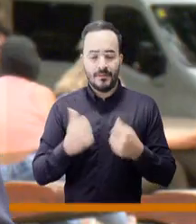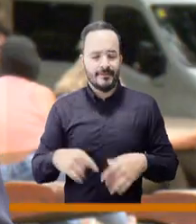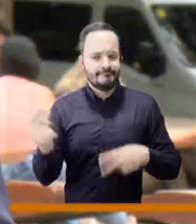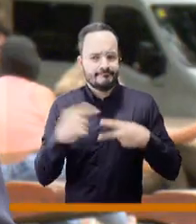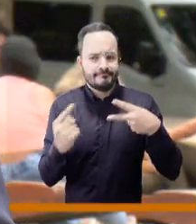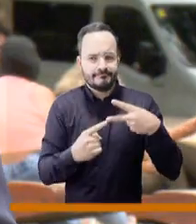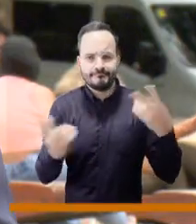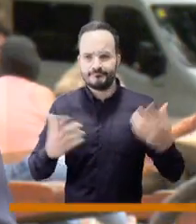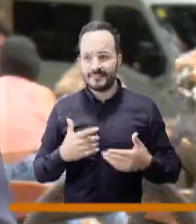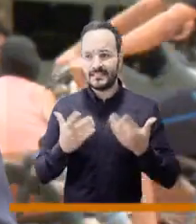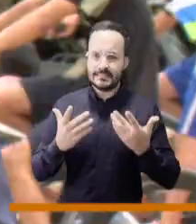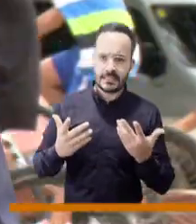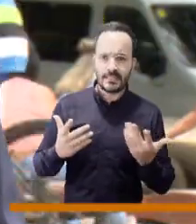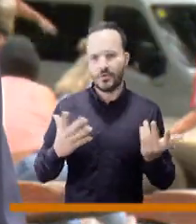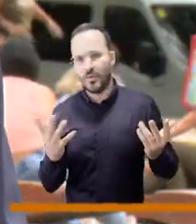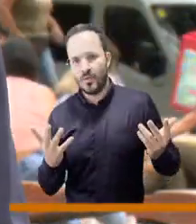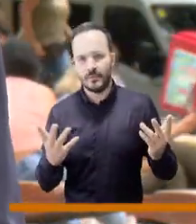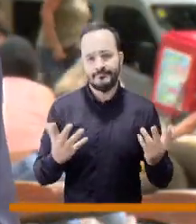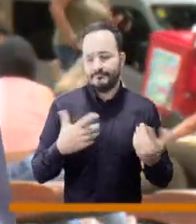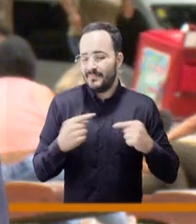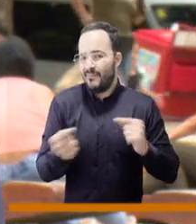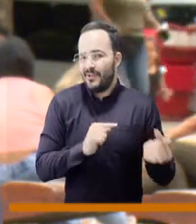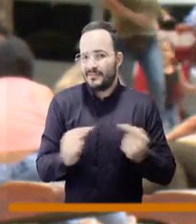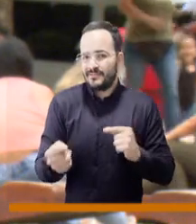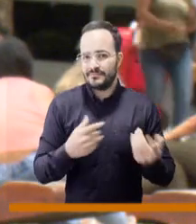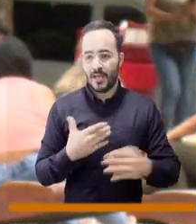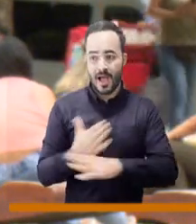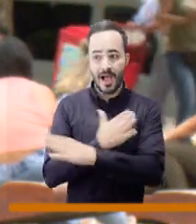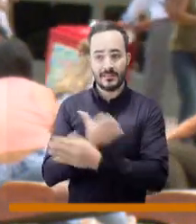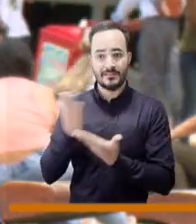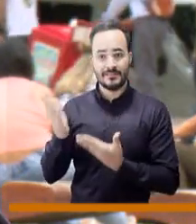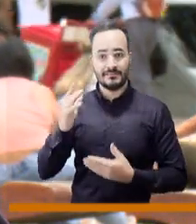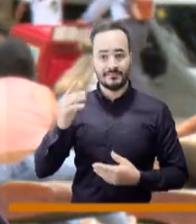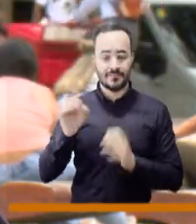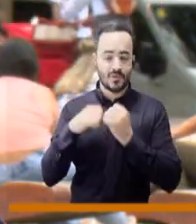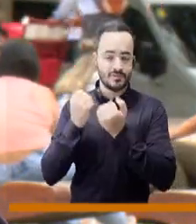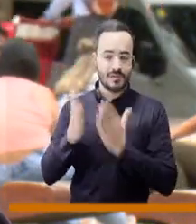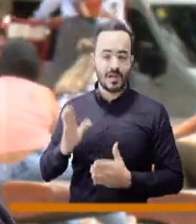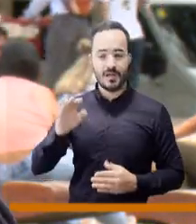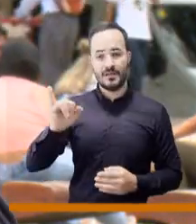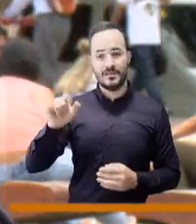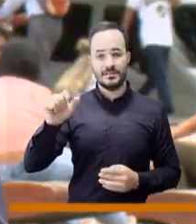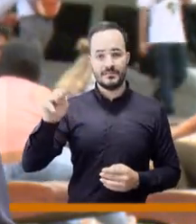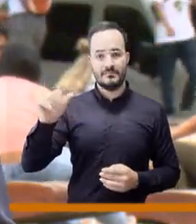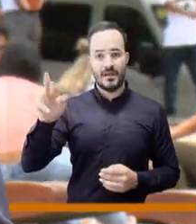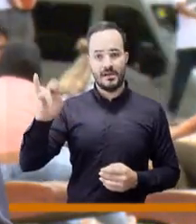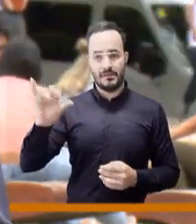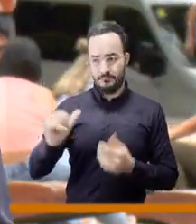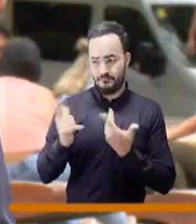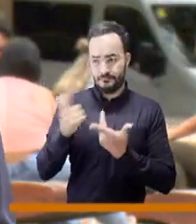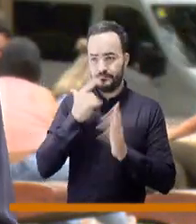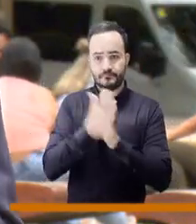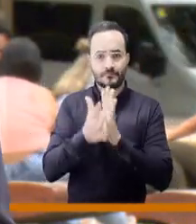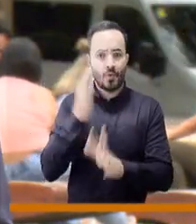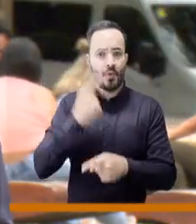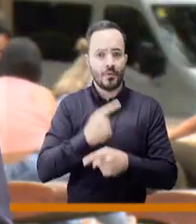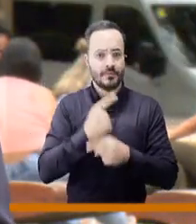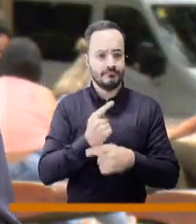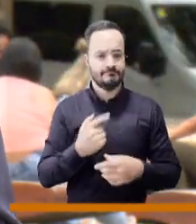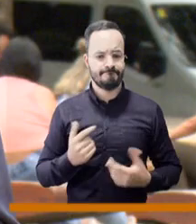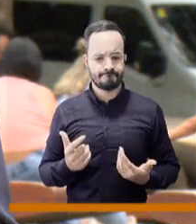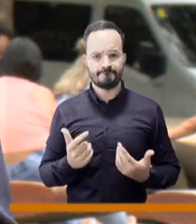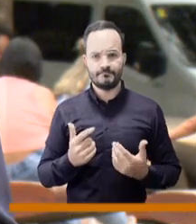es un debate que nosotras, como bien lo decía Is María, le estamos pugnando los